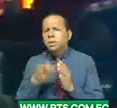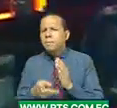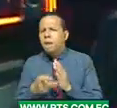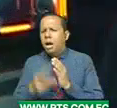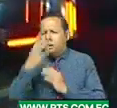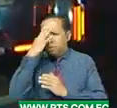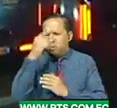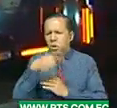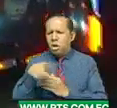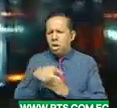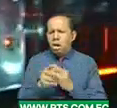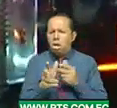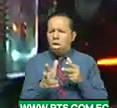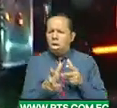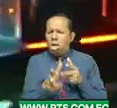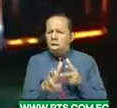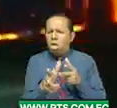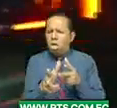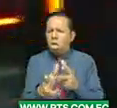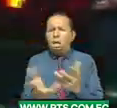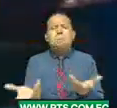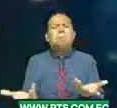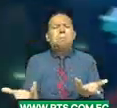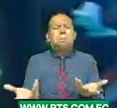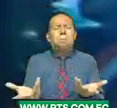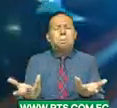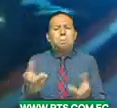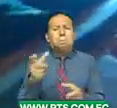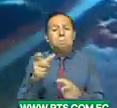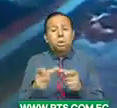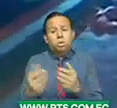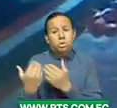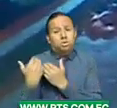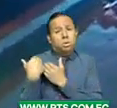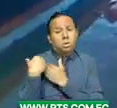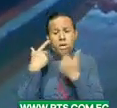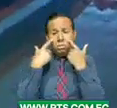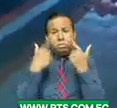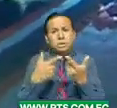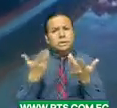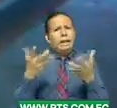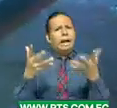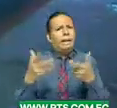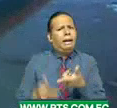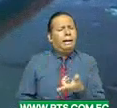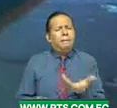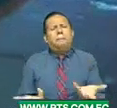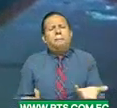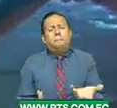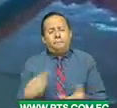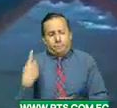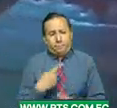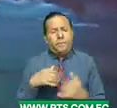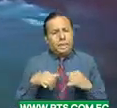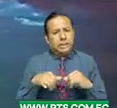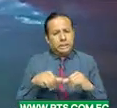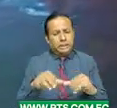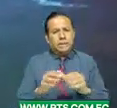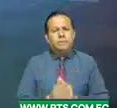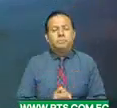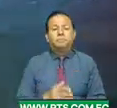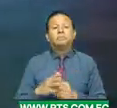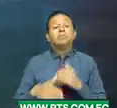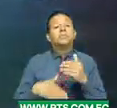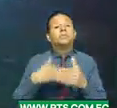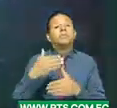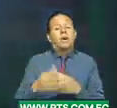ocurre en este sitio donde también no se ha visto a personal de la ATM. Nosotros vamos a continuar avanzando también. En pocos